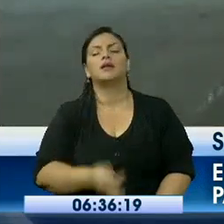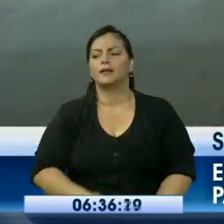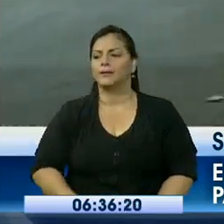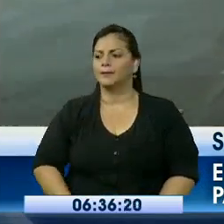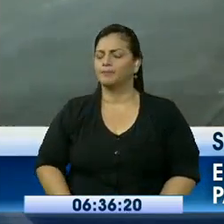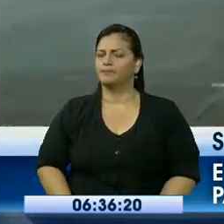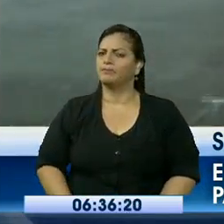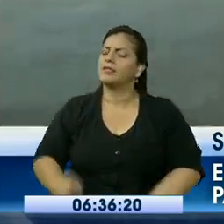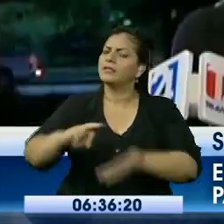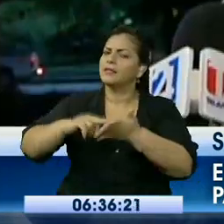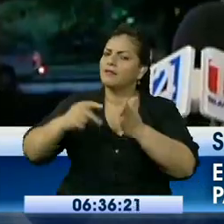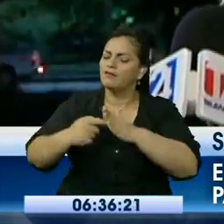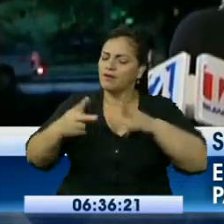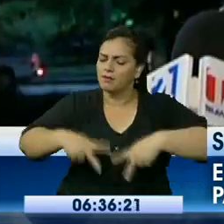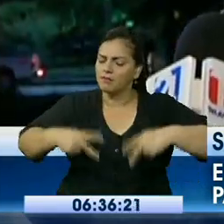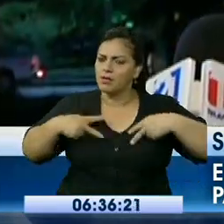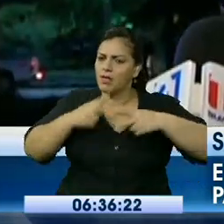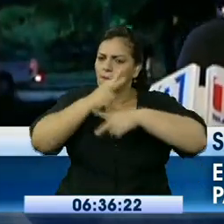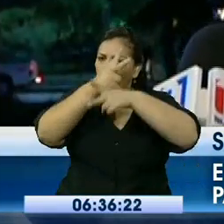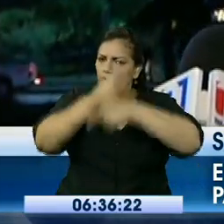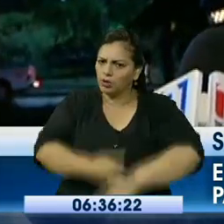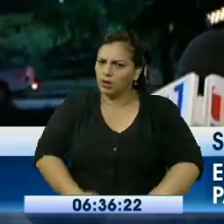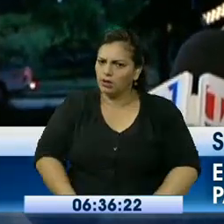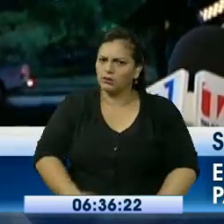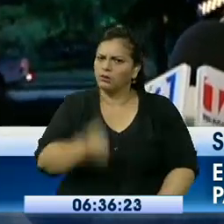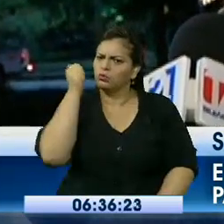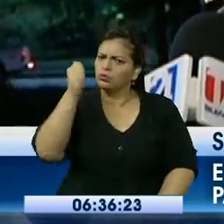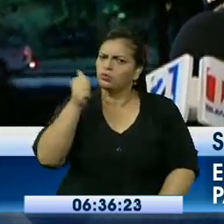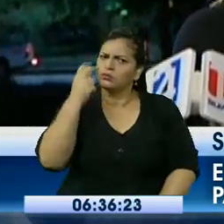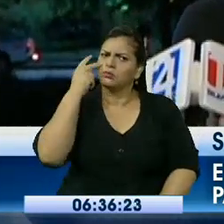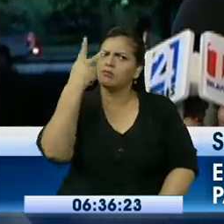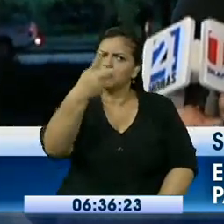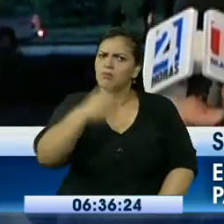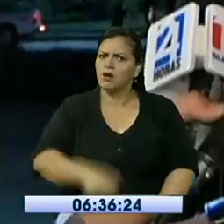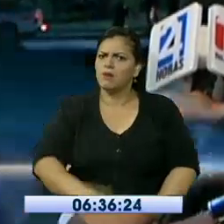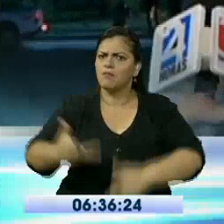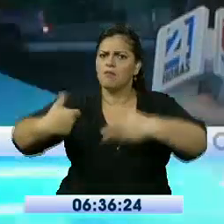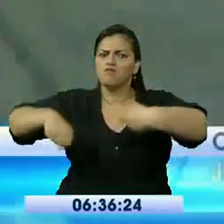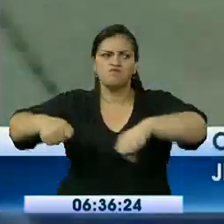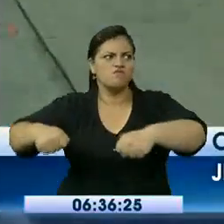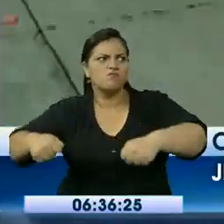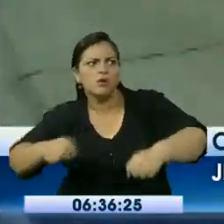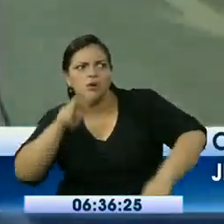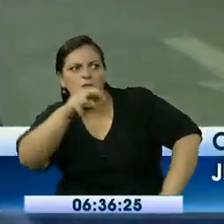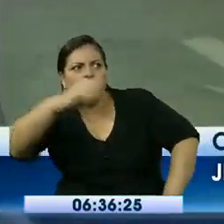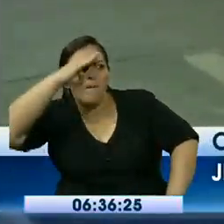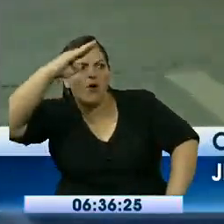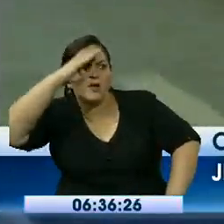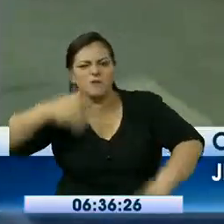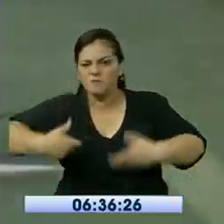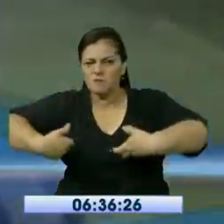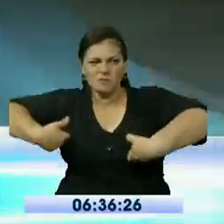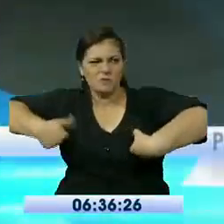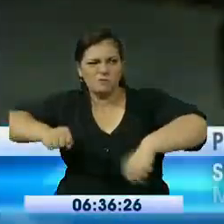que, ustedes vieron que esas personas lanzaron sus motos encima de los miembros policiales que estaban en la vía.